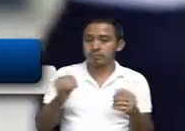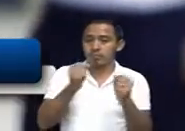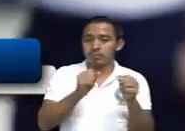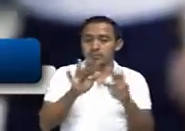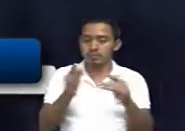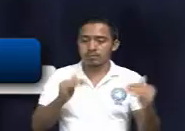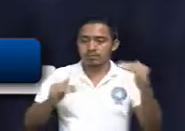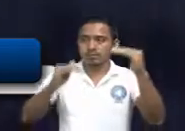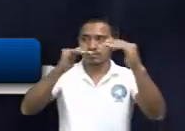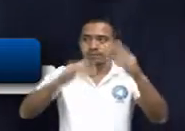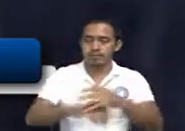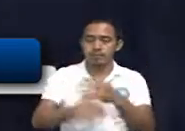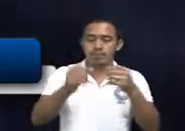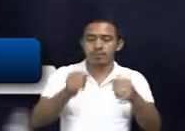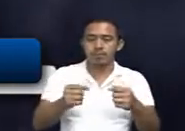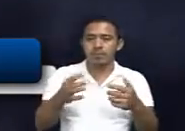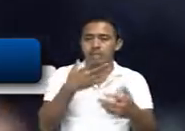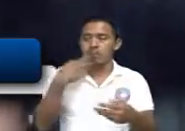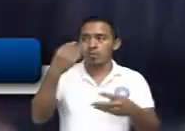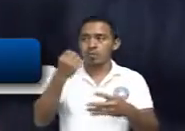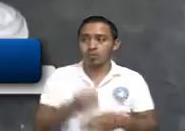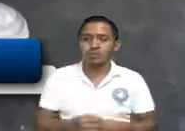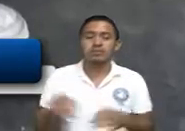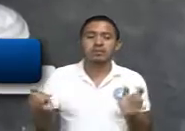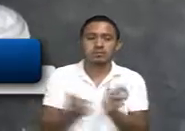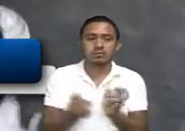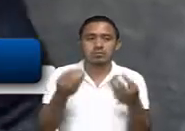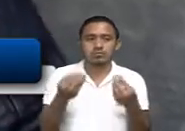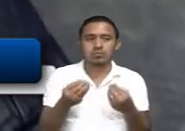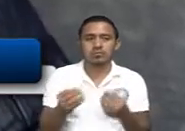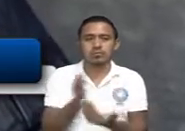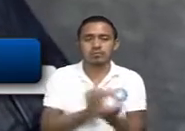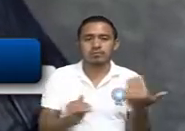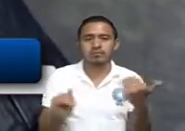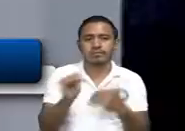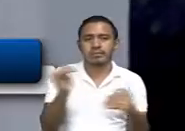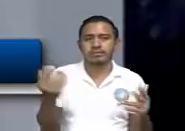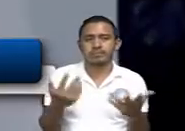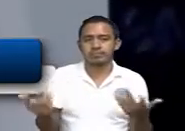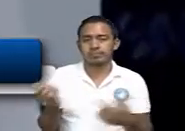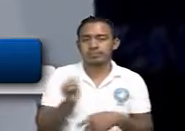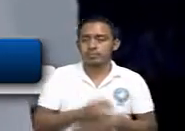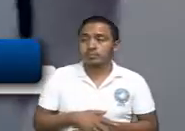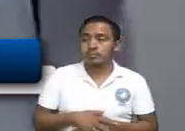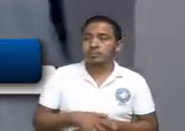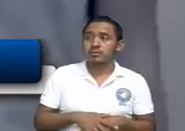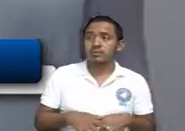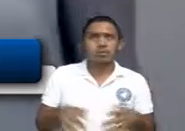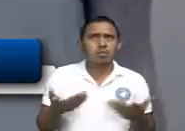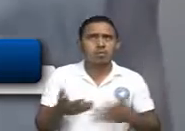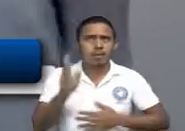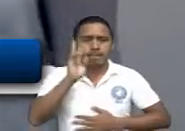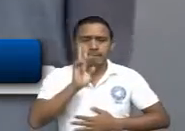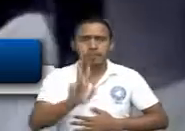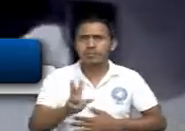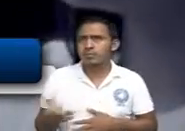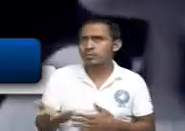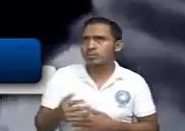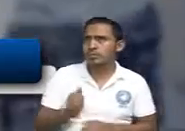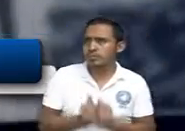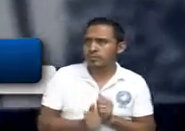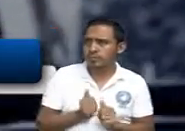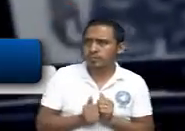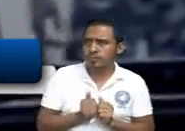en los adolescentes y en los jóvenes adultos también se está dando con más frecuencia, y una de las cosas bien identificadas como factor de riesgo